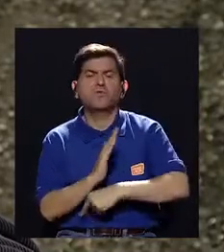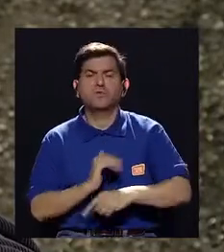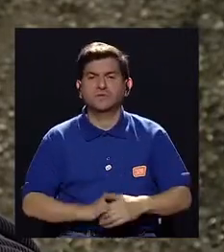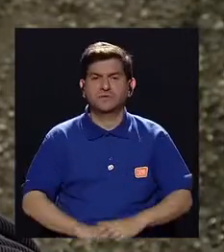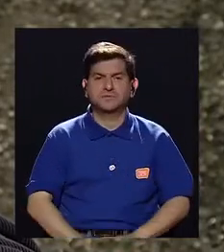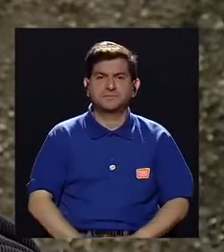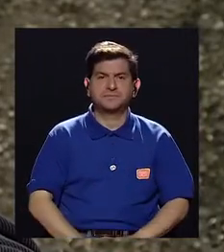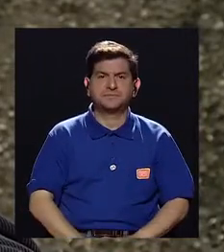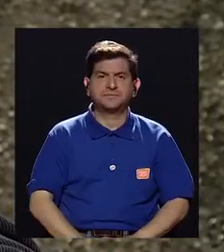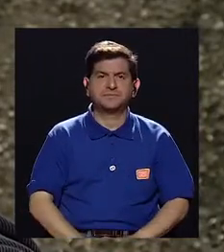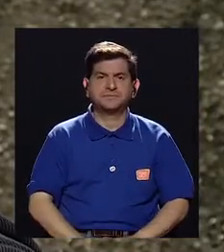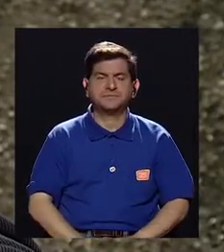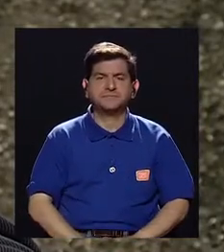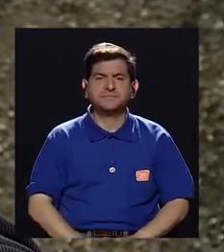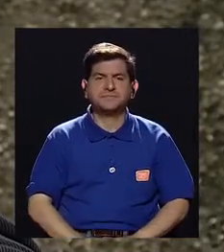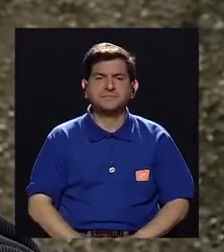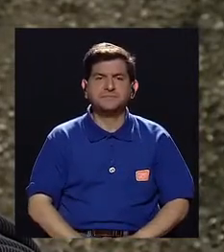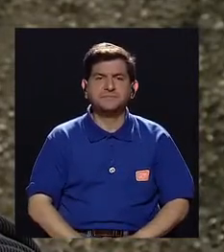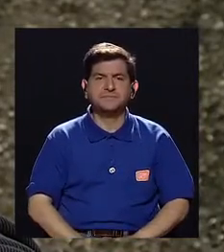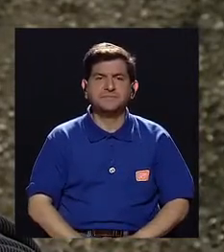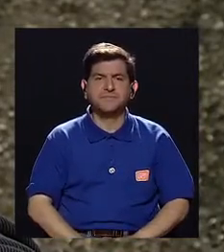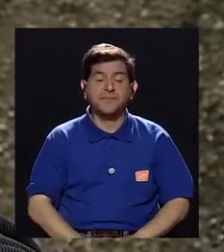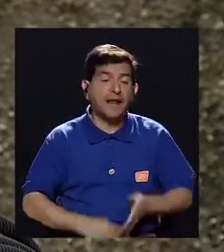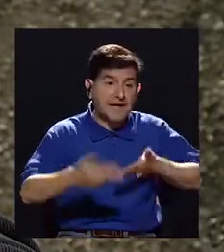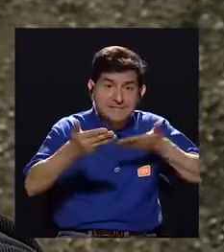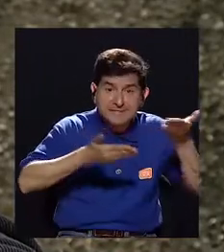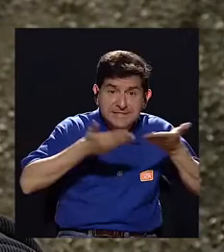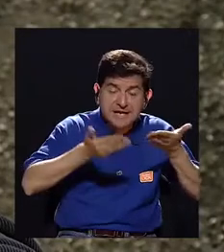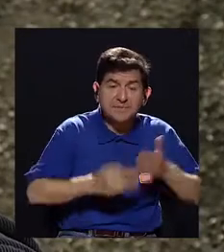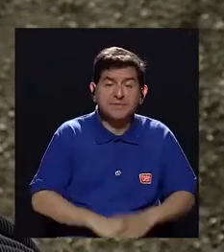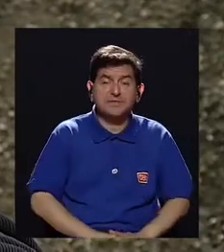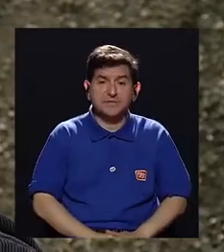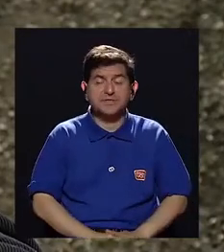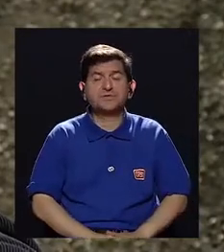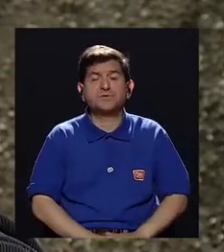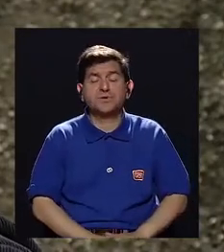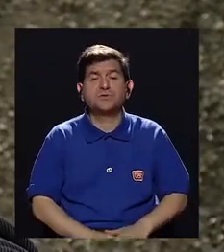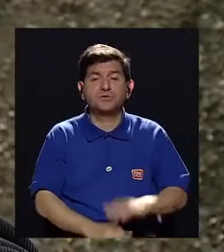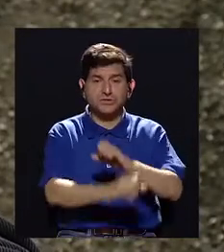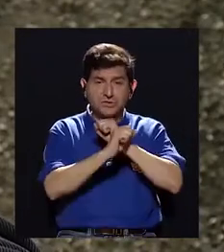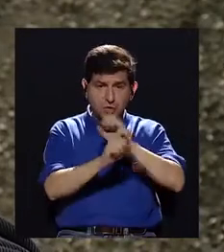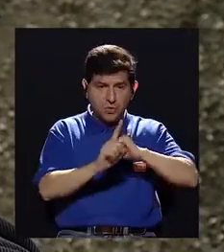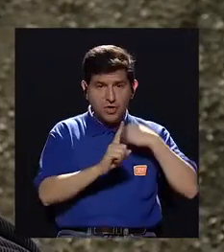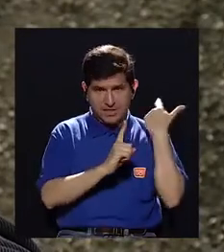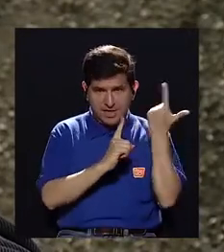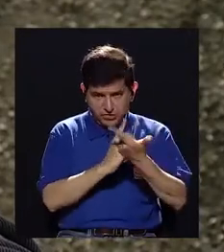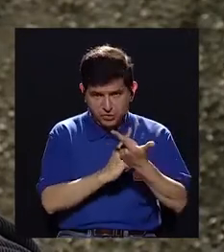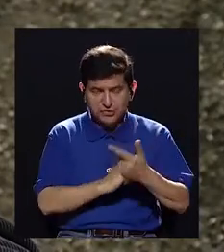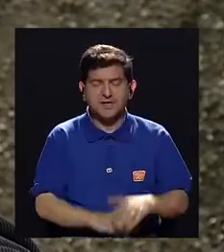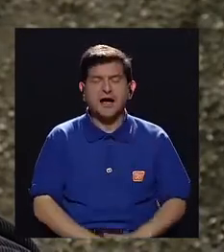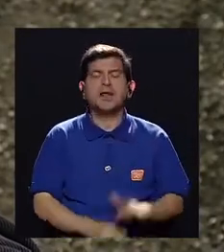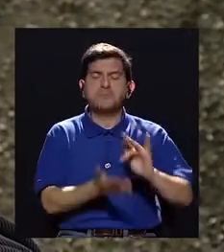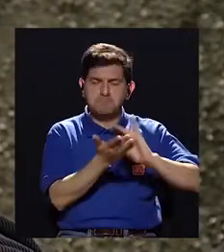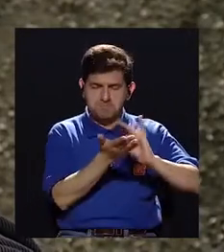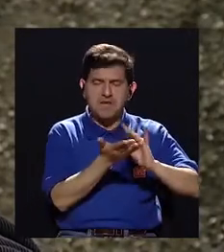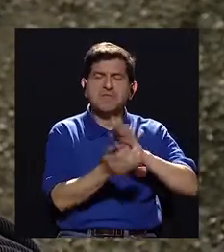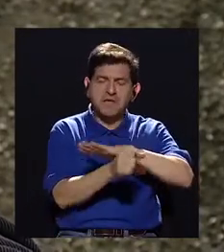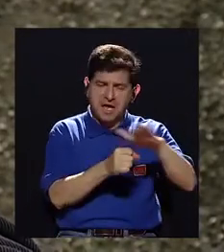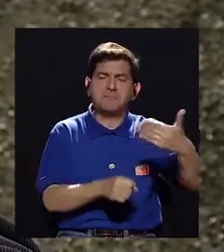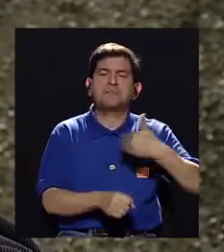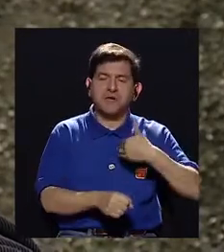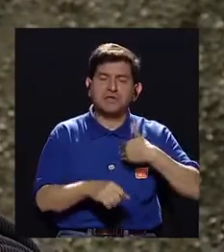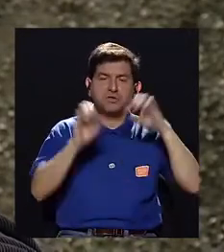severa. Y que el servicio social, la seguridad social, tiene los